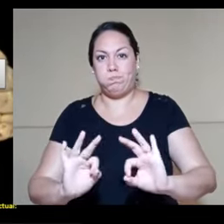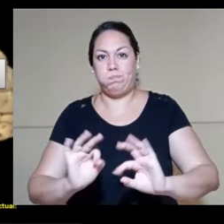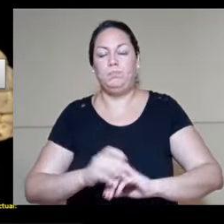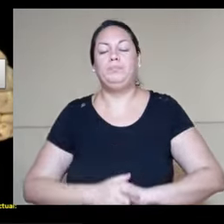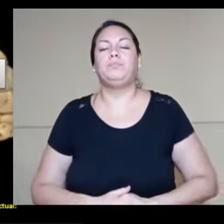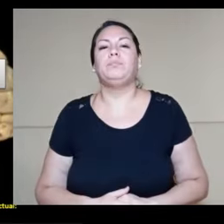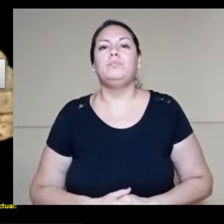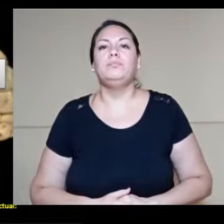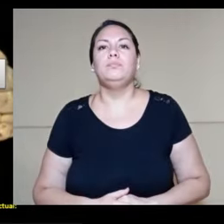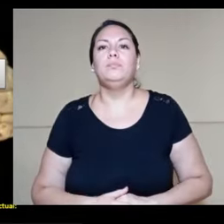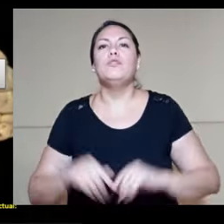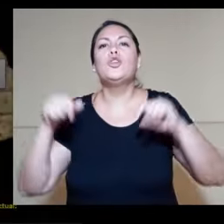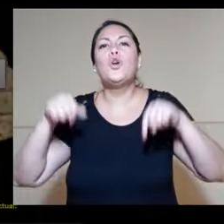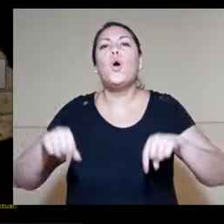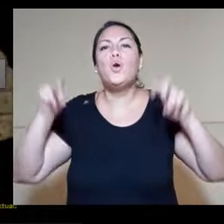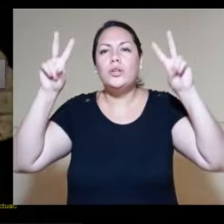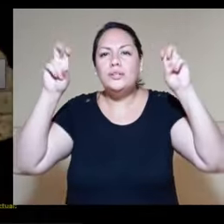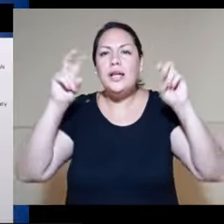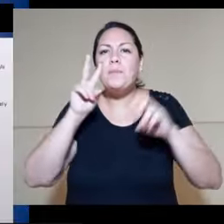empezar.